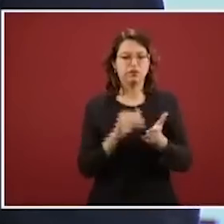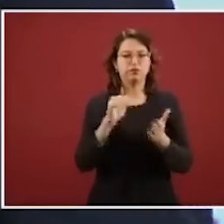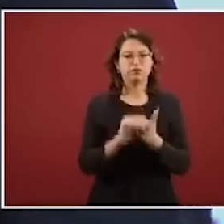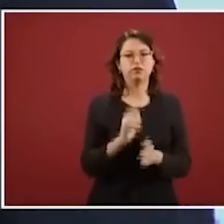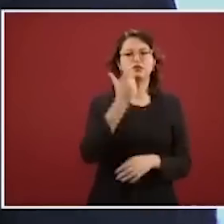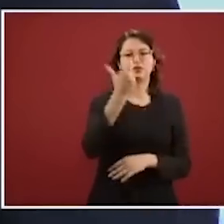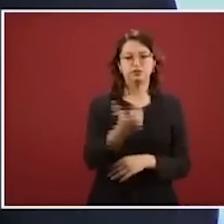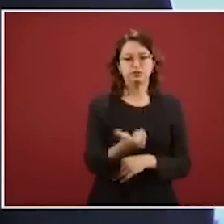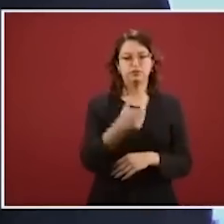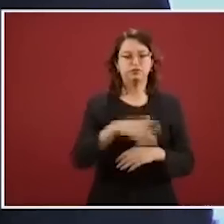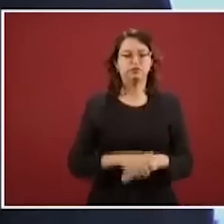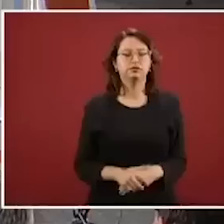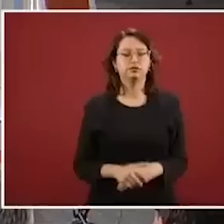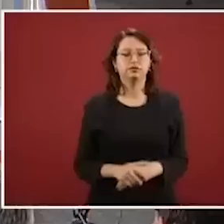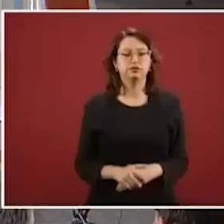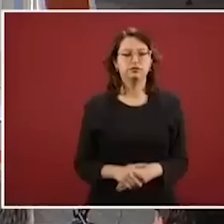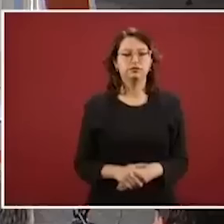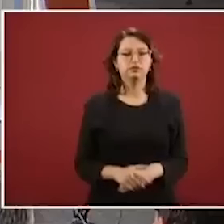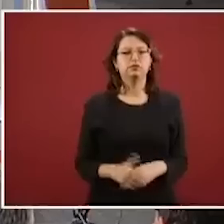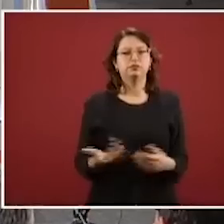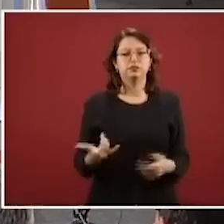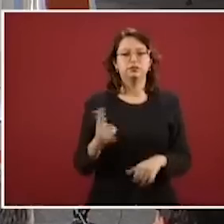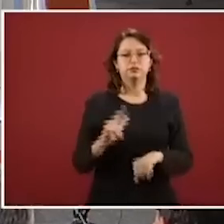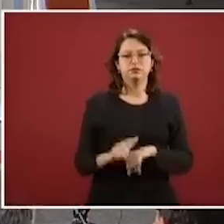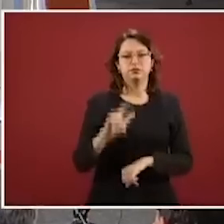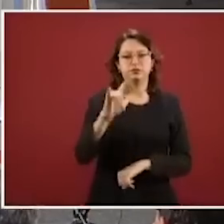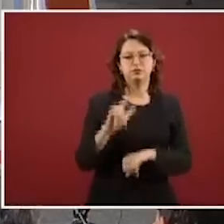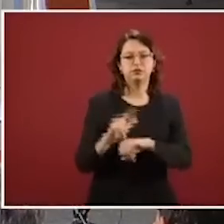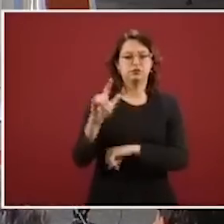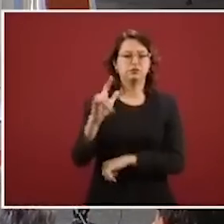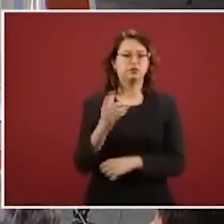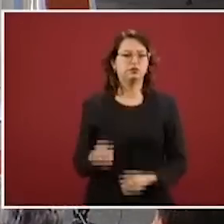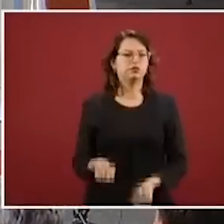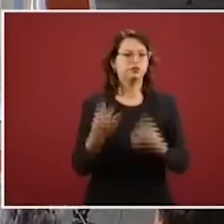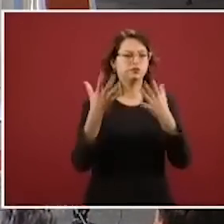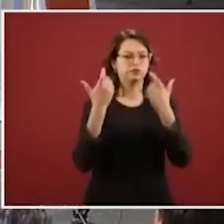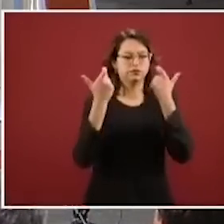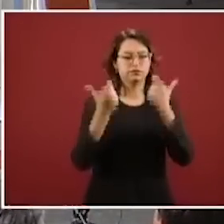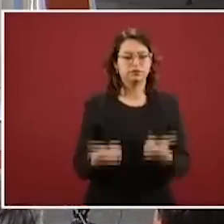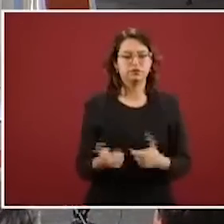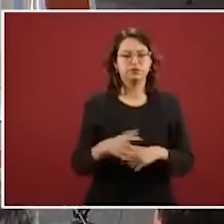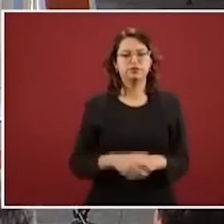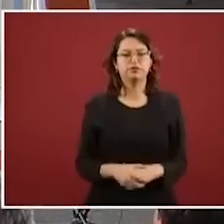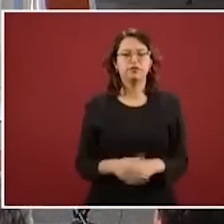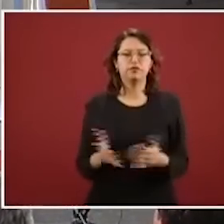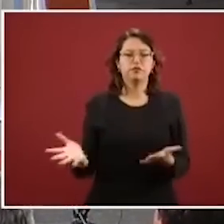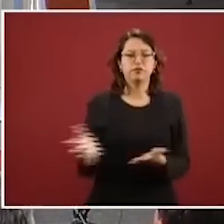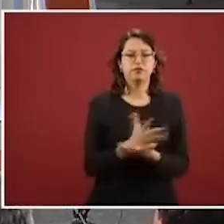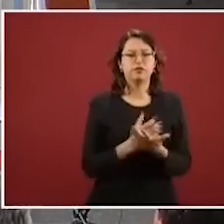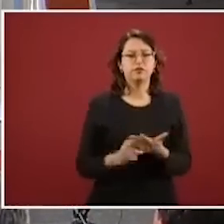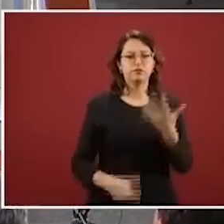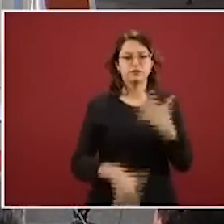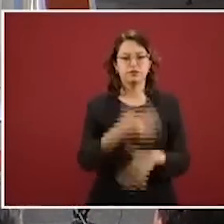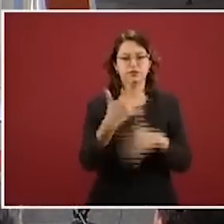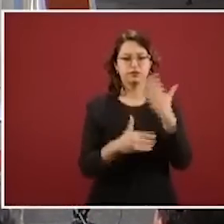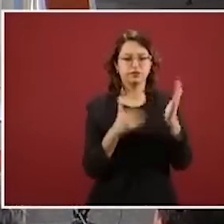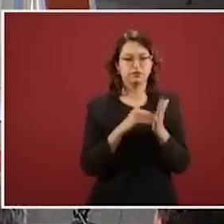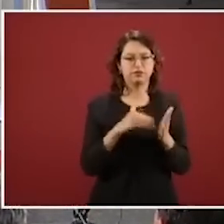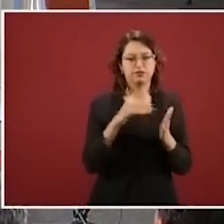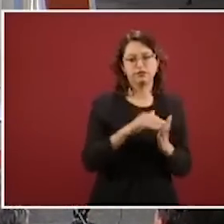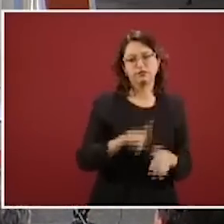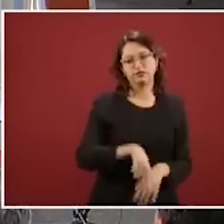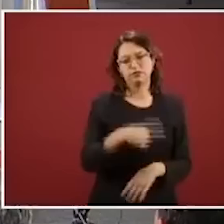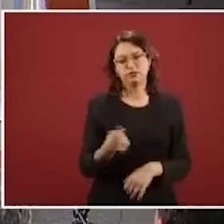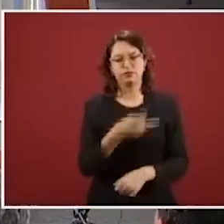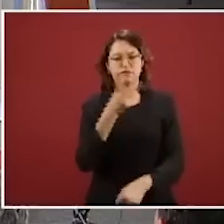pesos. Por las aeronaves, como tal se puede ver, una se van a obtener recursos por casi 15 millones de pesos,